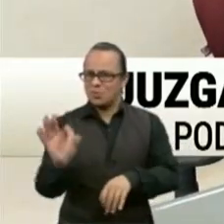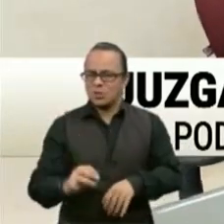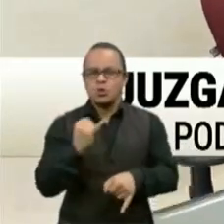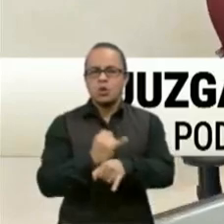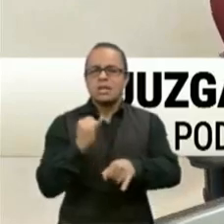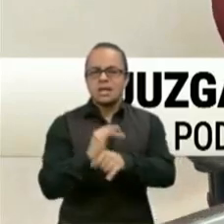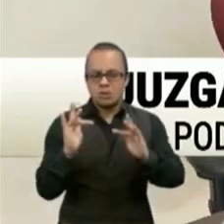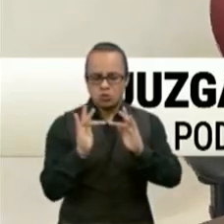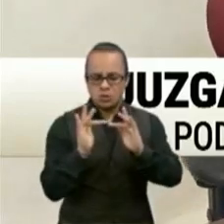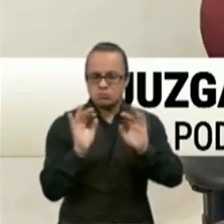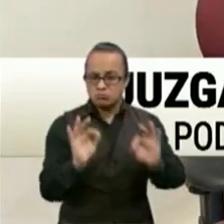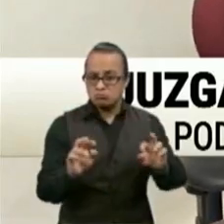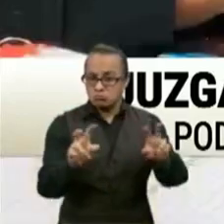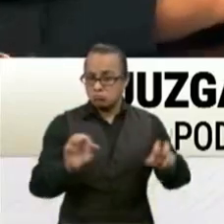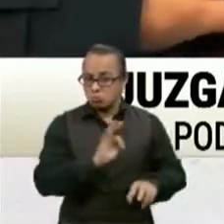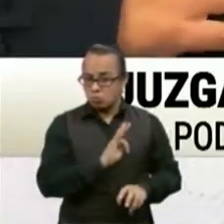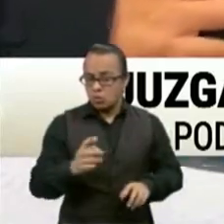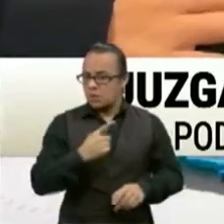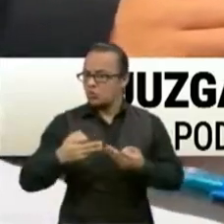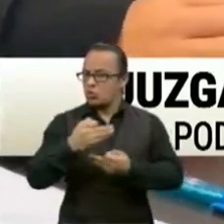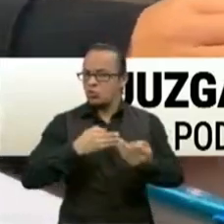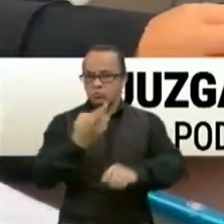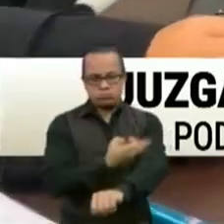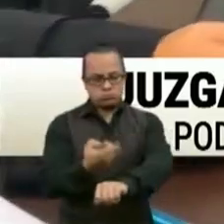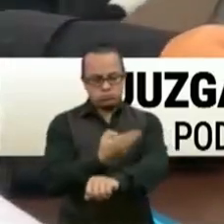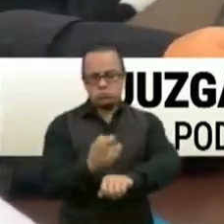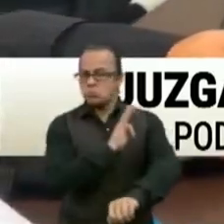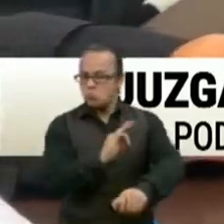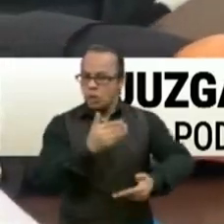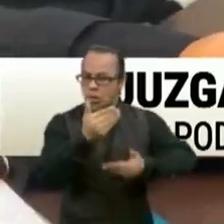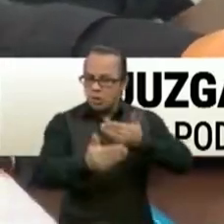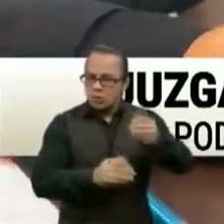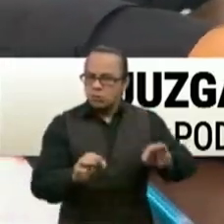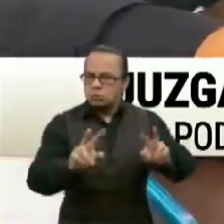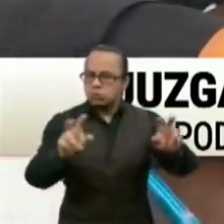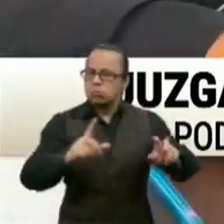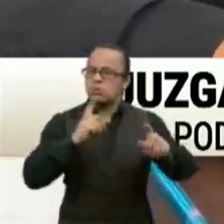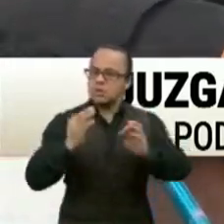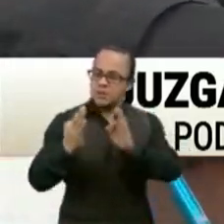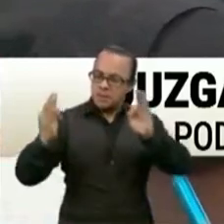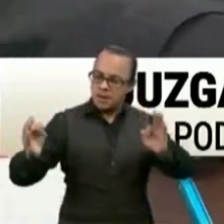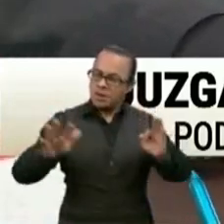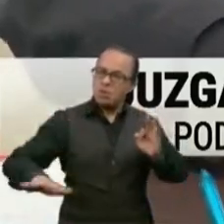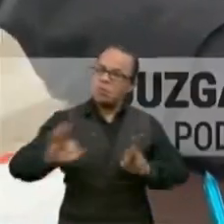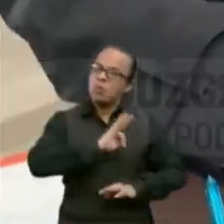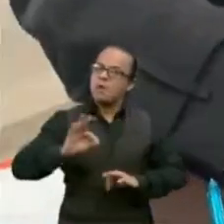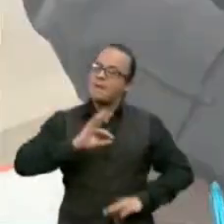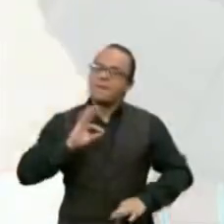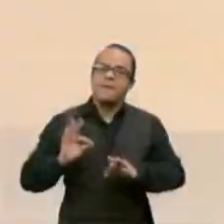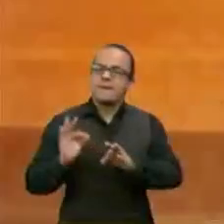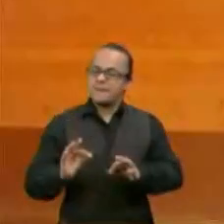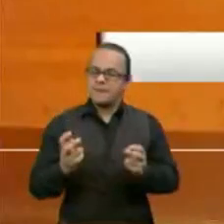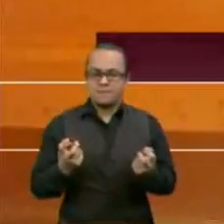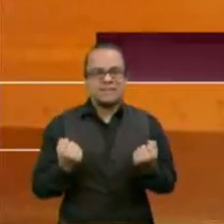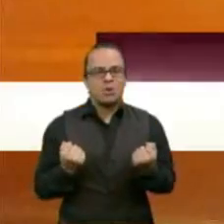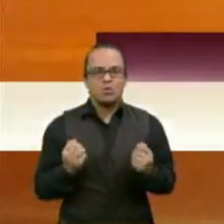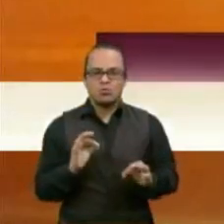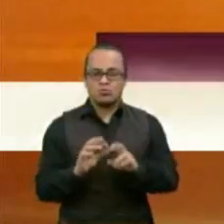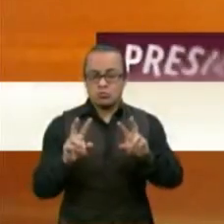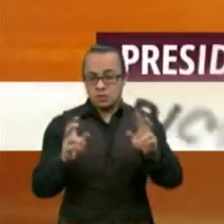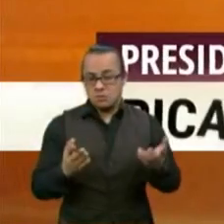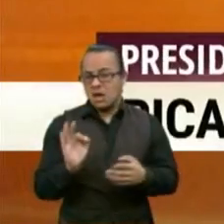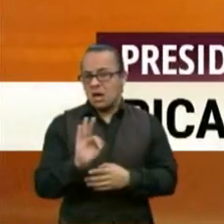internet y todos los procedimientos se pueden llevar a cabo a distancia de manera eficaz y segura Para quienes